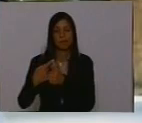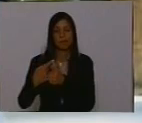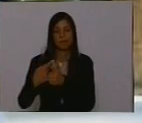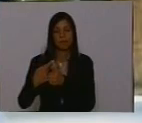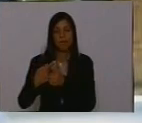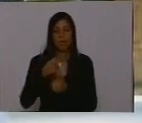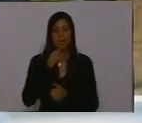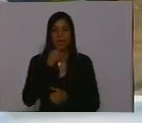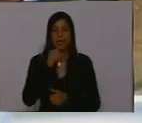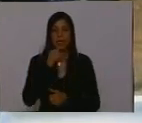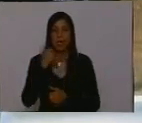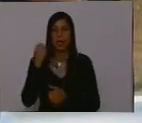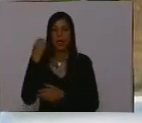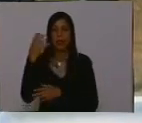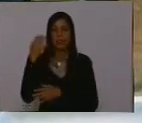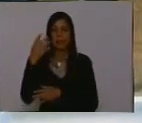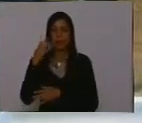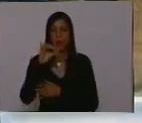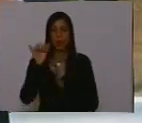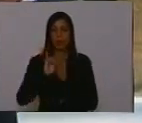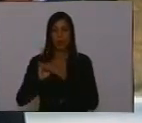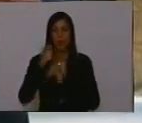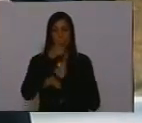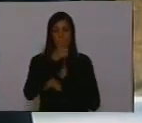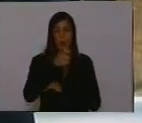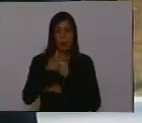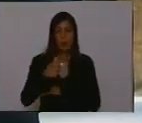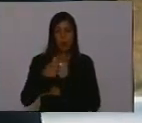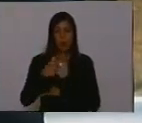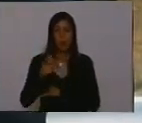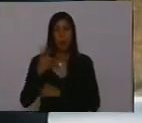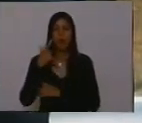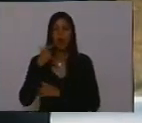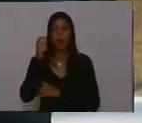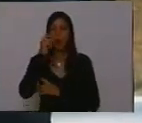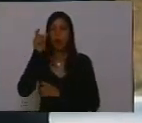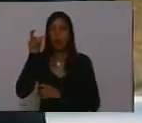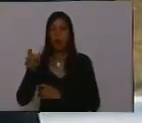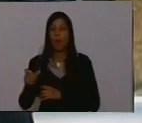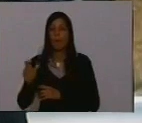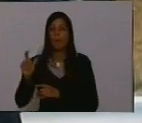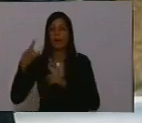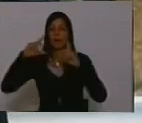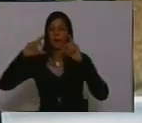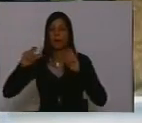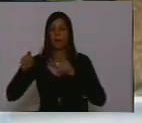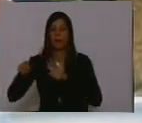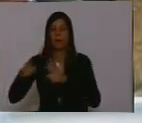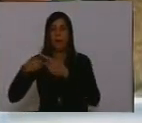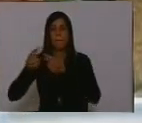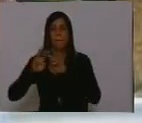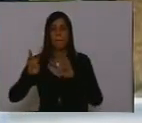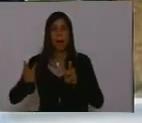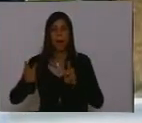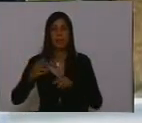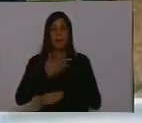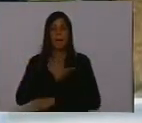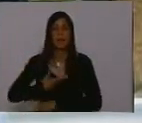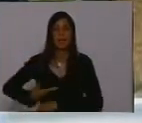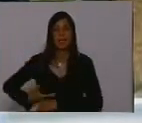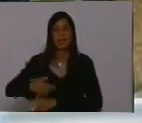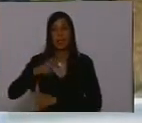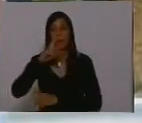convocante, ese extraordinario estadista del diálogo y de la paz, que es